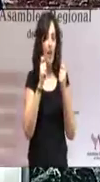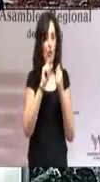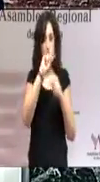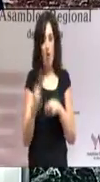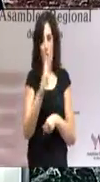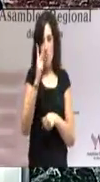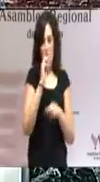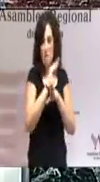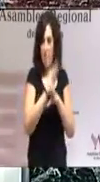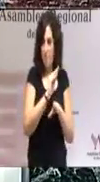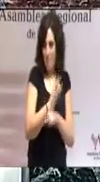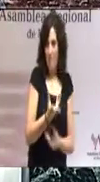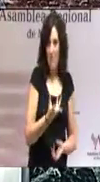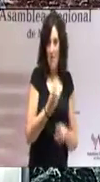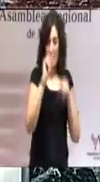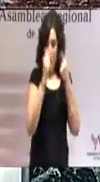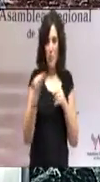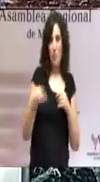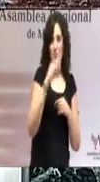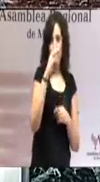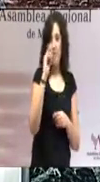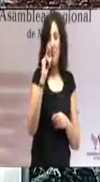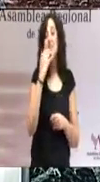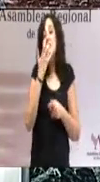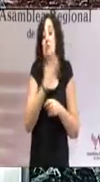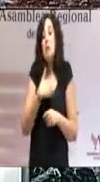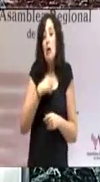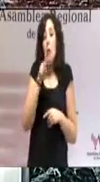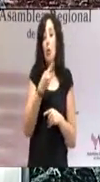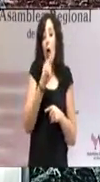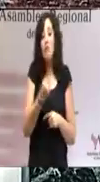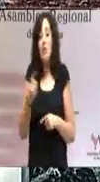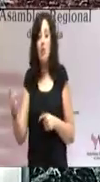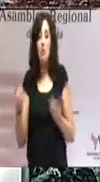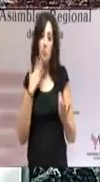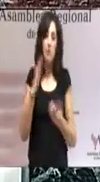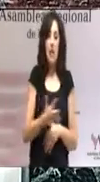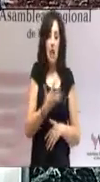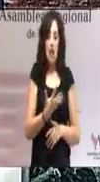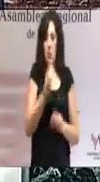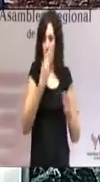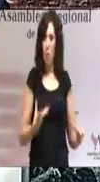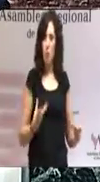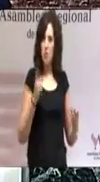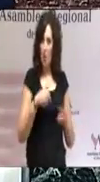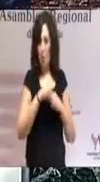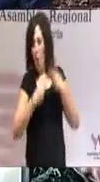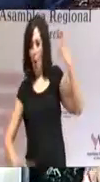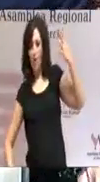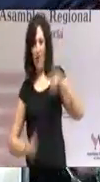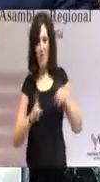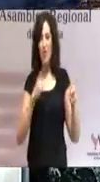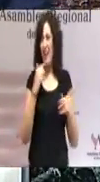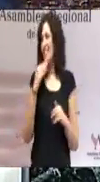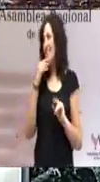Y si usted quiere calcular en gasto de euros por habitante, seríamos la quinta, pero tampoco está mal. ¿Qué evidencia esto? Y concluyo, señora